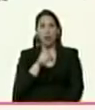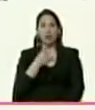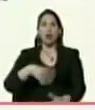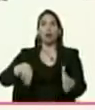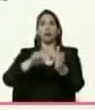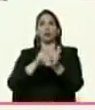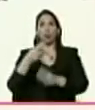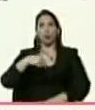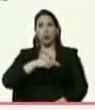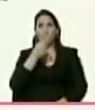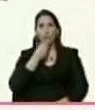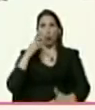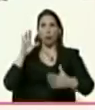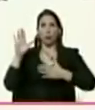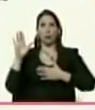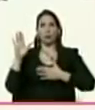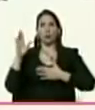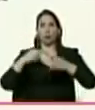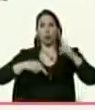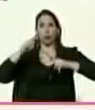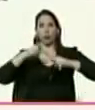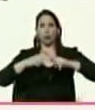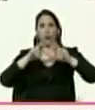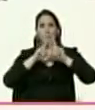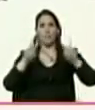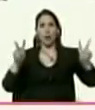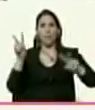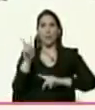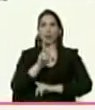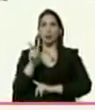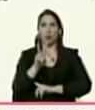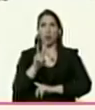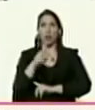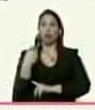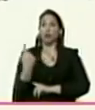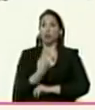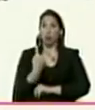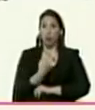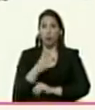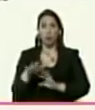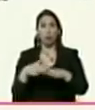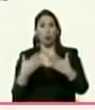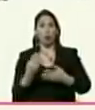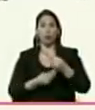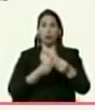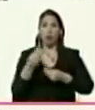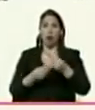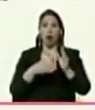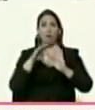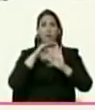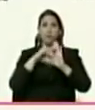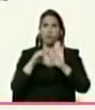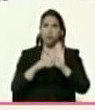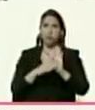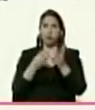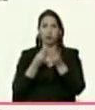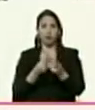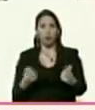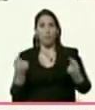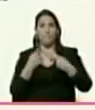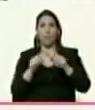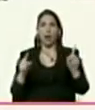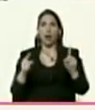ratificamos nuestro compromiso en la construcción de la paz en Venezuela. Solamente cuando se generen las condiciones objetivas para la